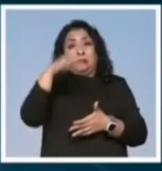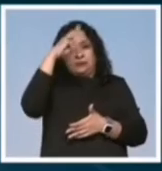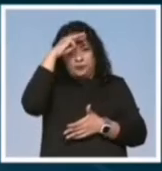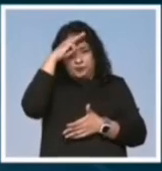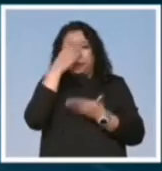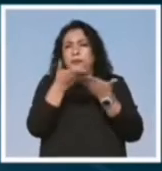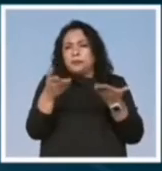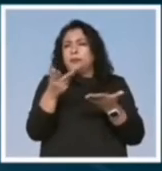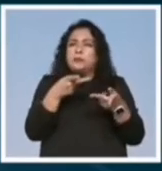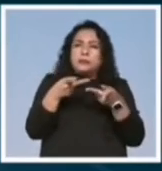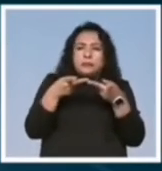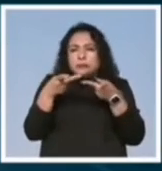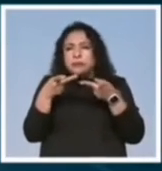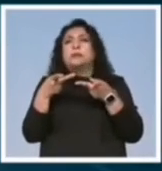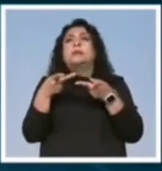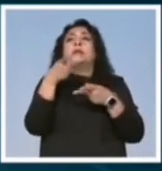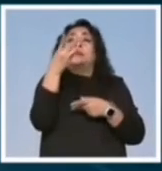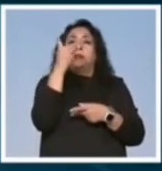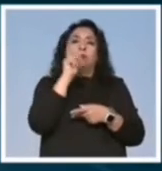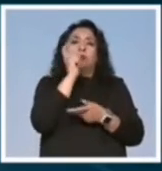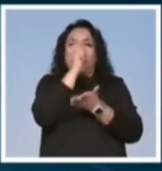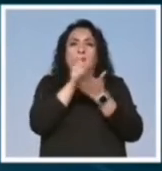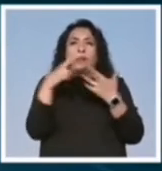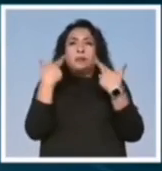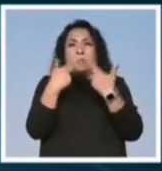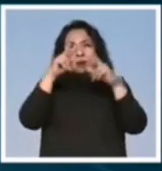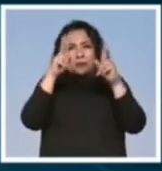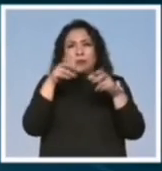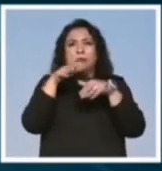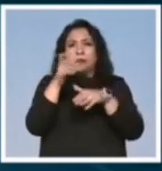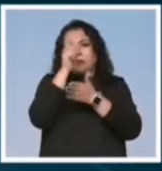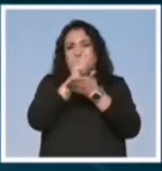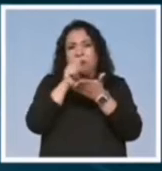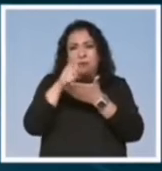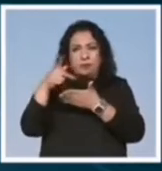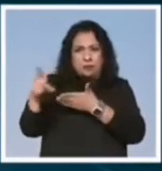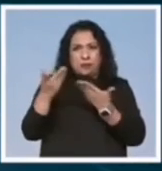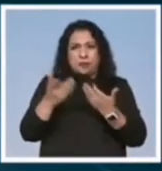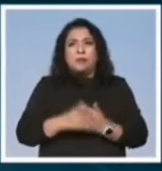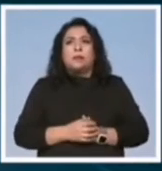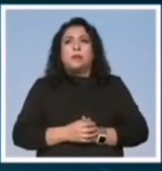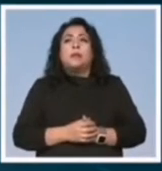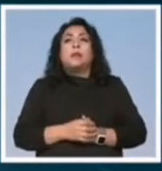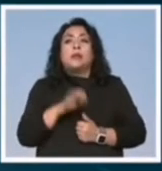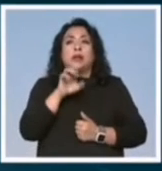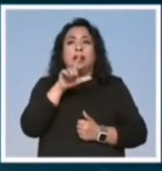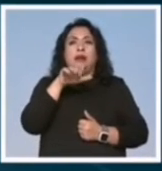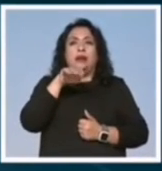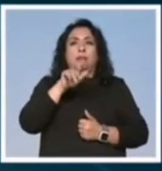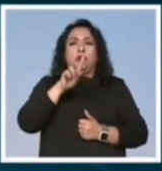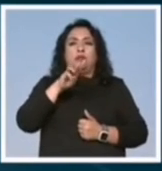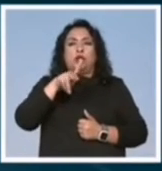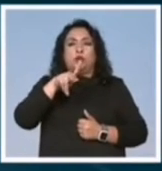para ir calentando motores, 3 escritoras se reunieron para hablar de su creación literaria. Elena Poniatowska, como